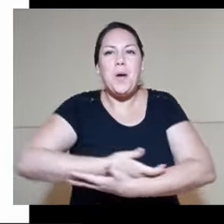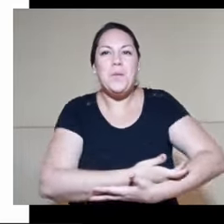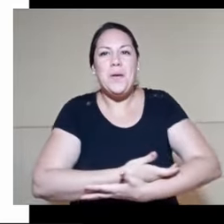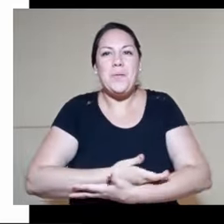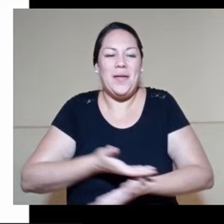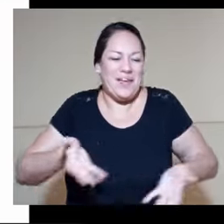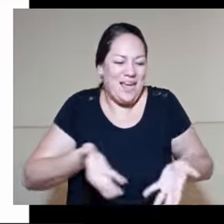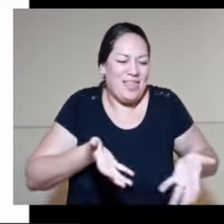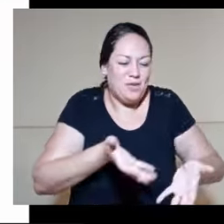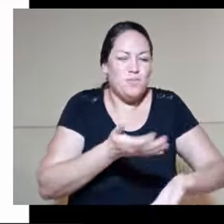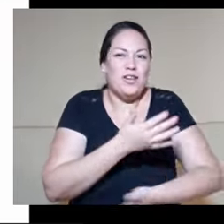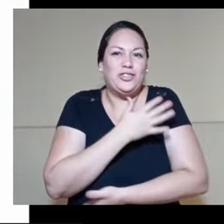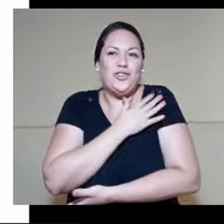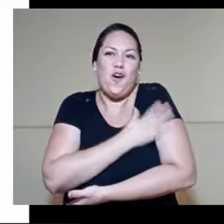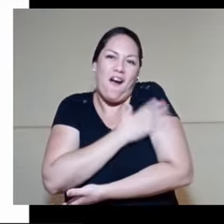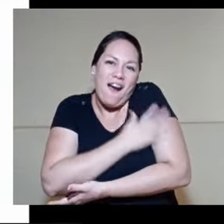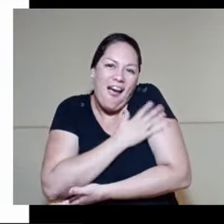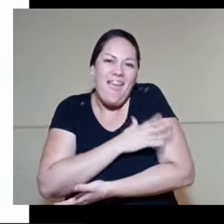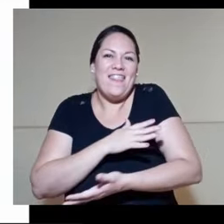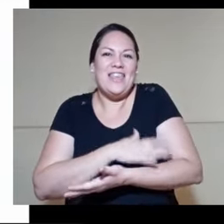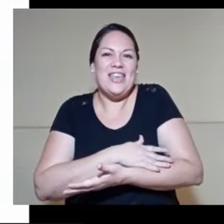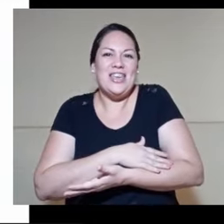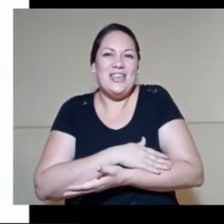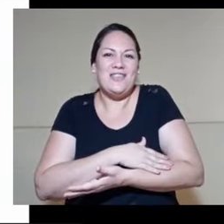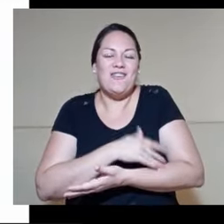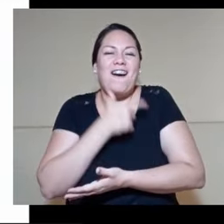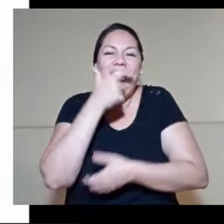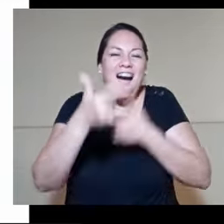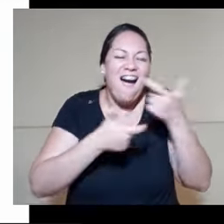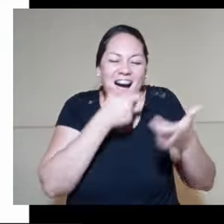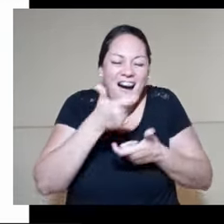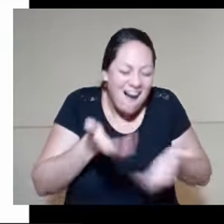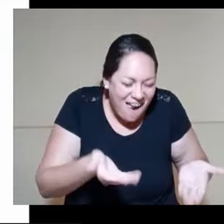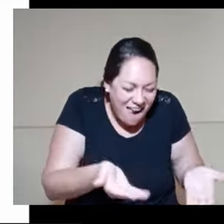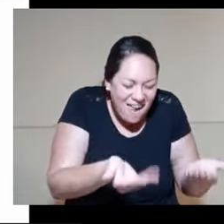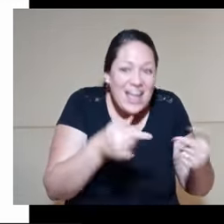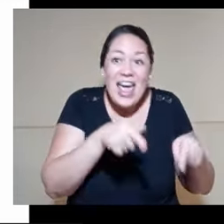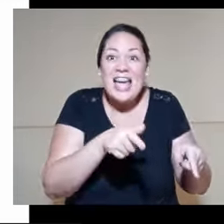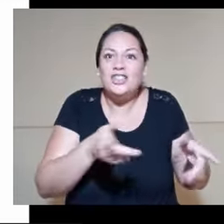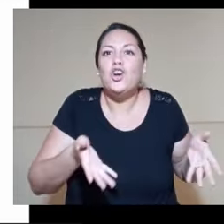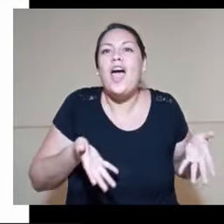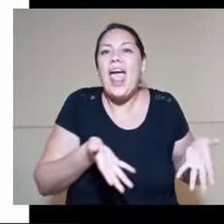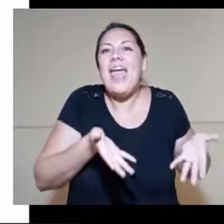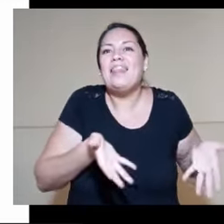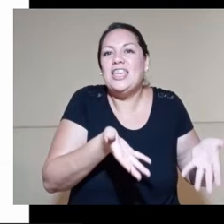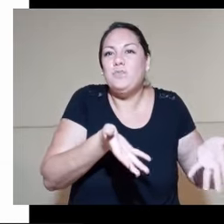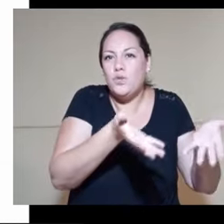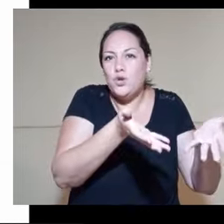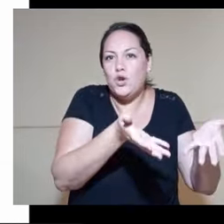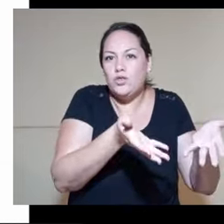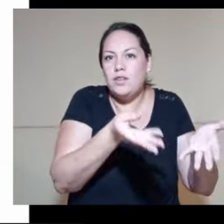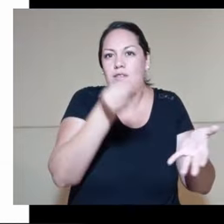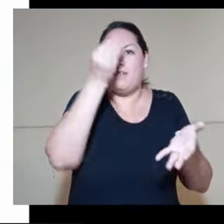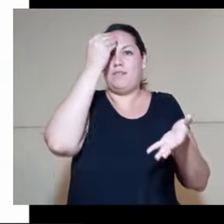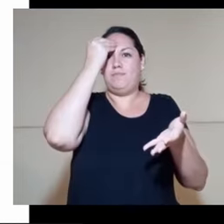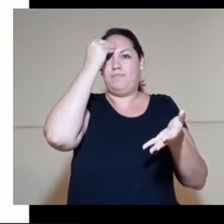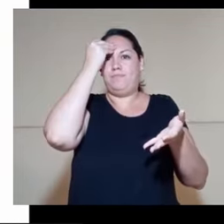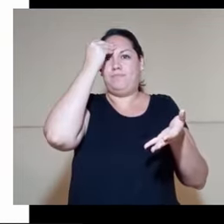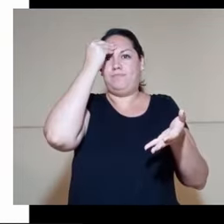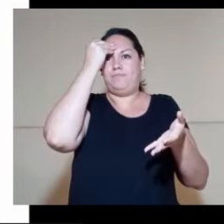por eso a un bebé lo hacemos reír, por eso a un bebé le damos afecto, porque todos esos estímulos que vienen de